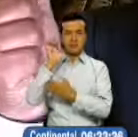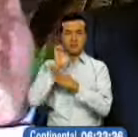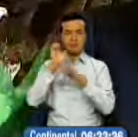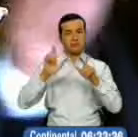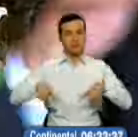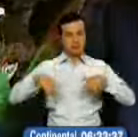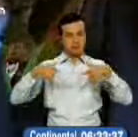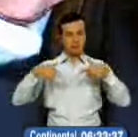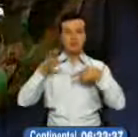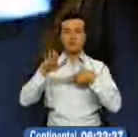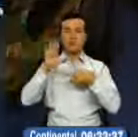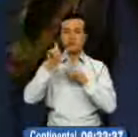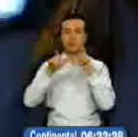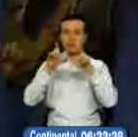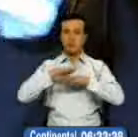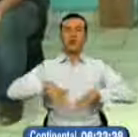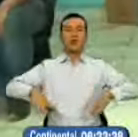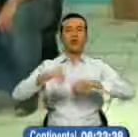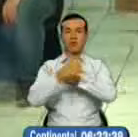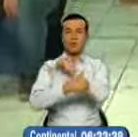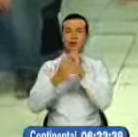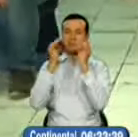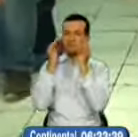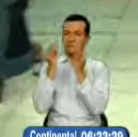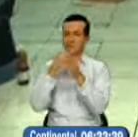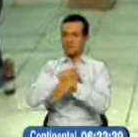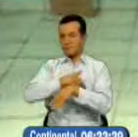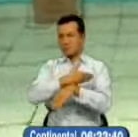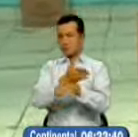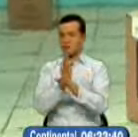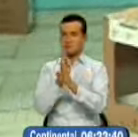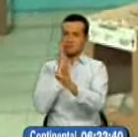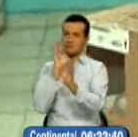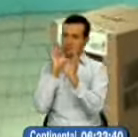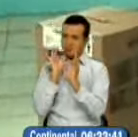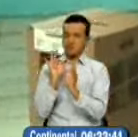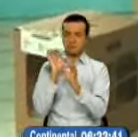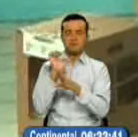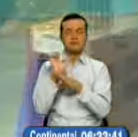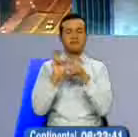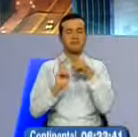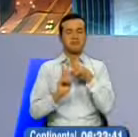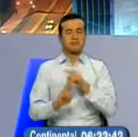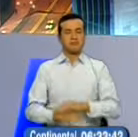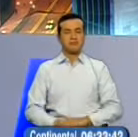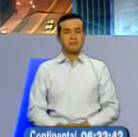Lenín Moreno, y a su pueblo por la jornada cívica que vivió. Sofía Montoya, Ecuador TV.